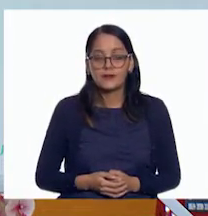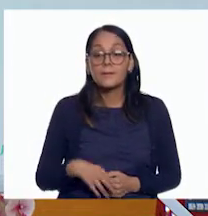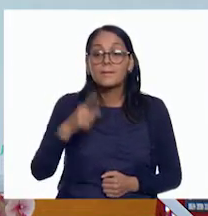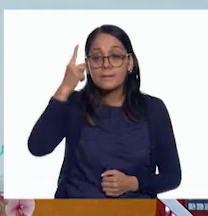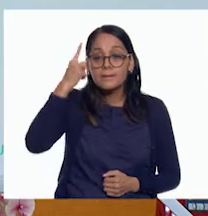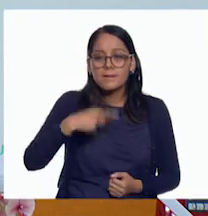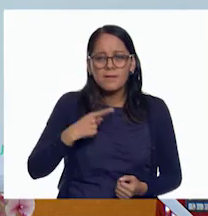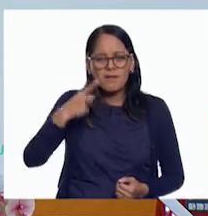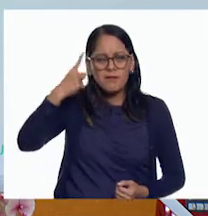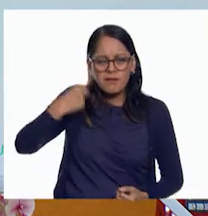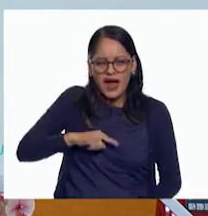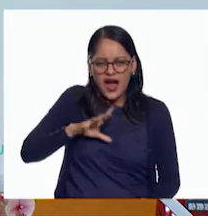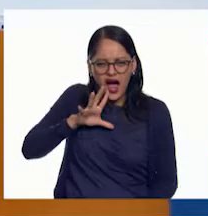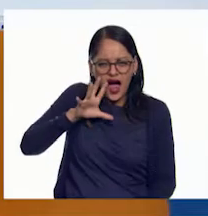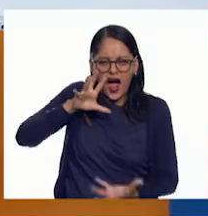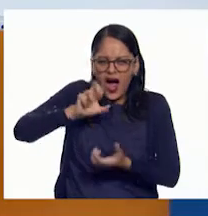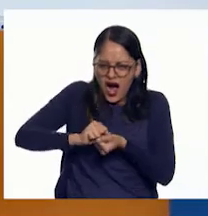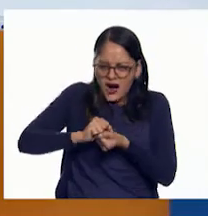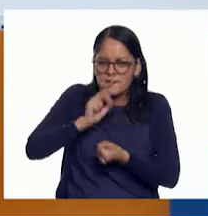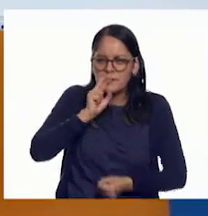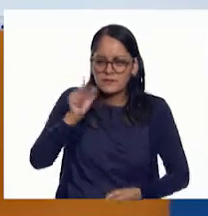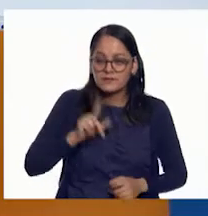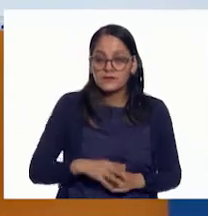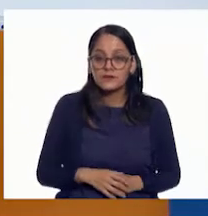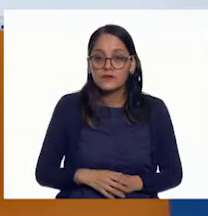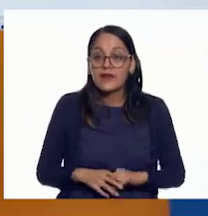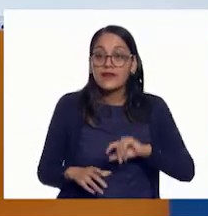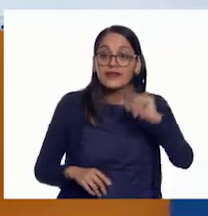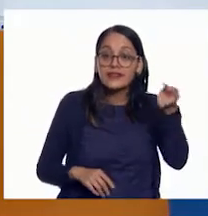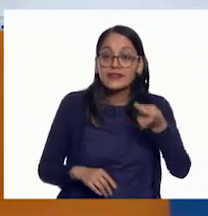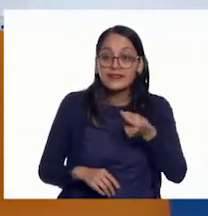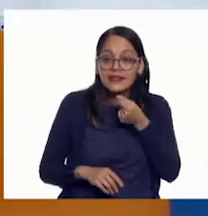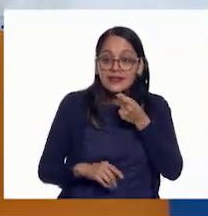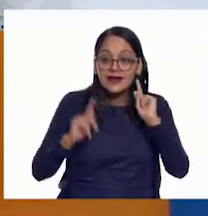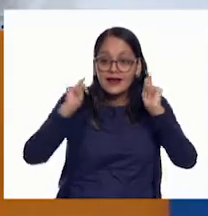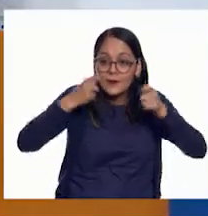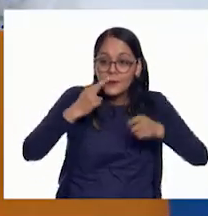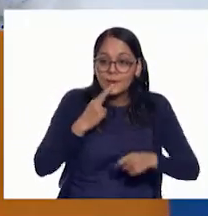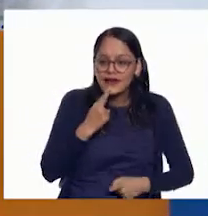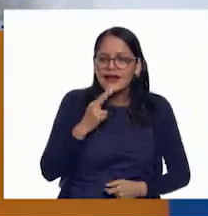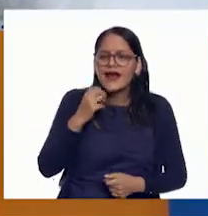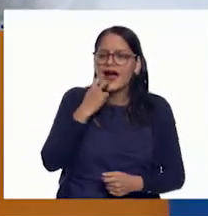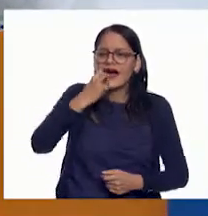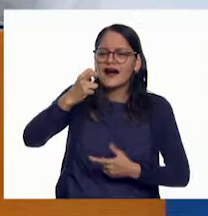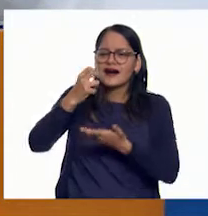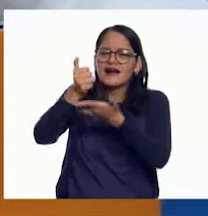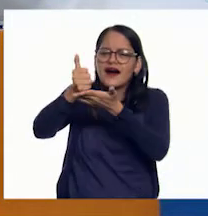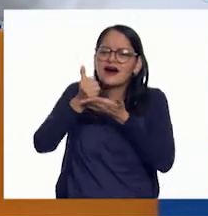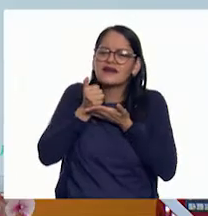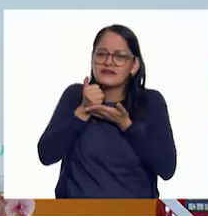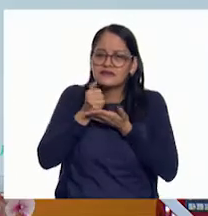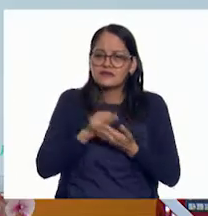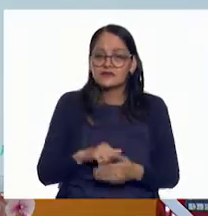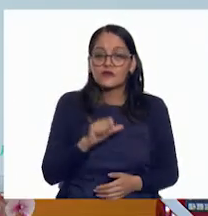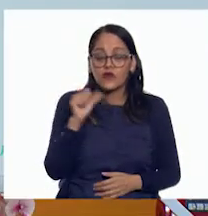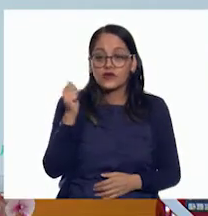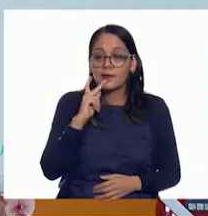para comerte mejor. Y entonces ella grita, ¡auxilio! Y viene otra palabra.